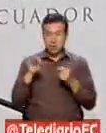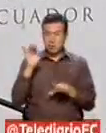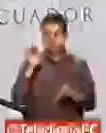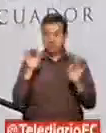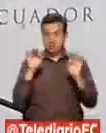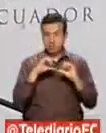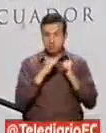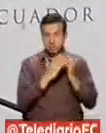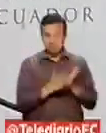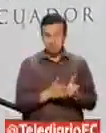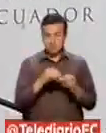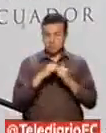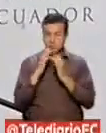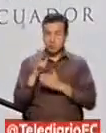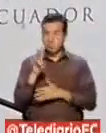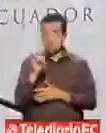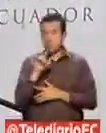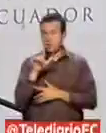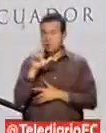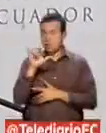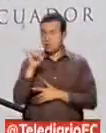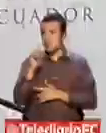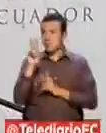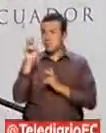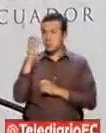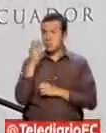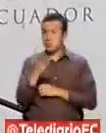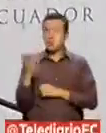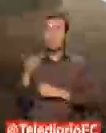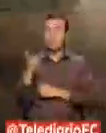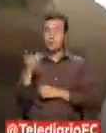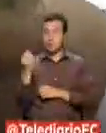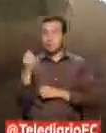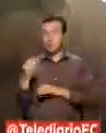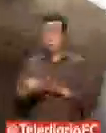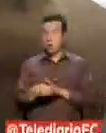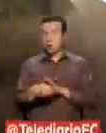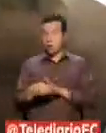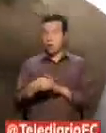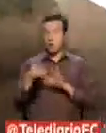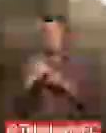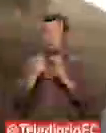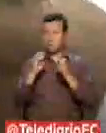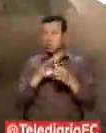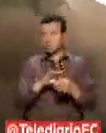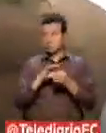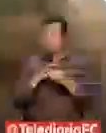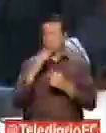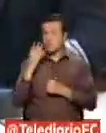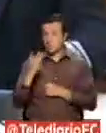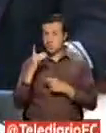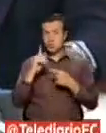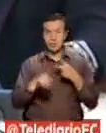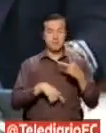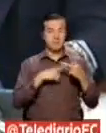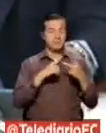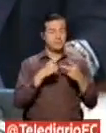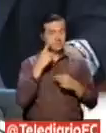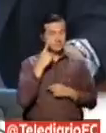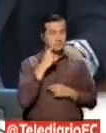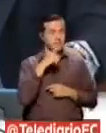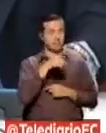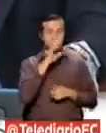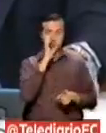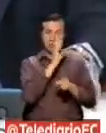representantes. Sobre Vallejo pesan acusaciones de supuestos cobros indebidos a ex colaboradores, mientras que Espín es blanco